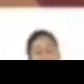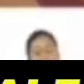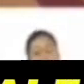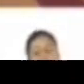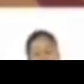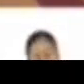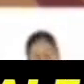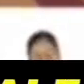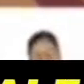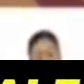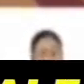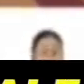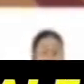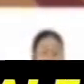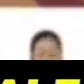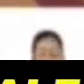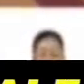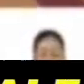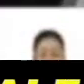una refinería?